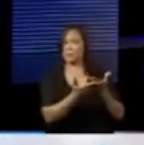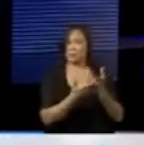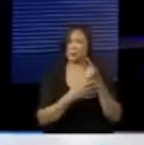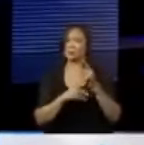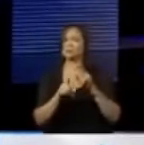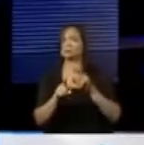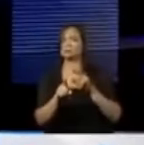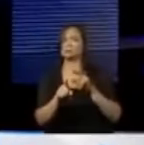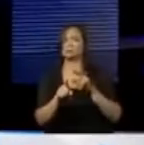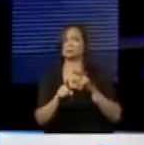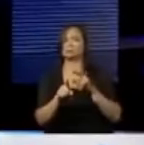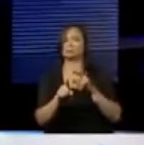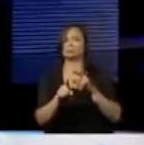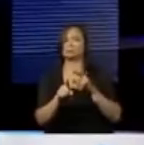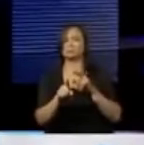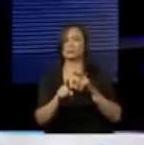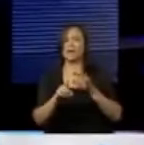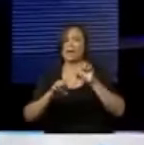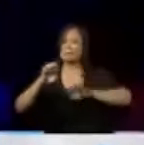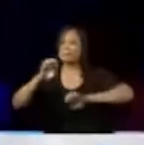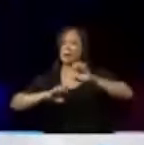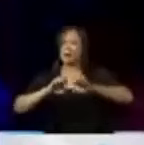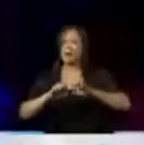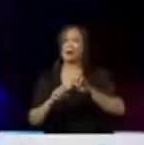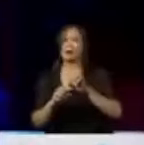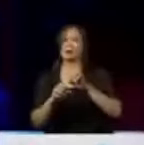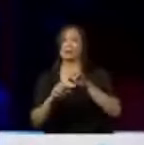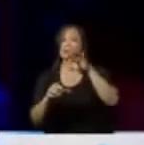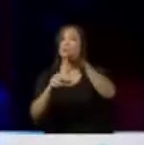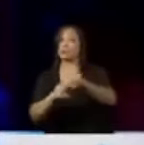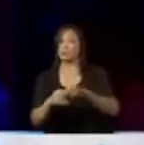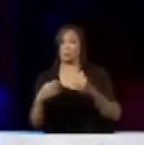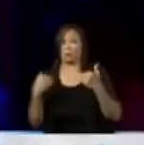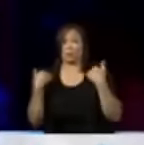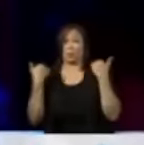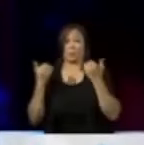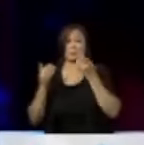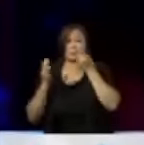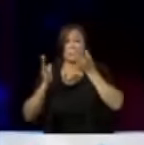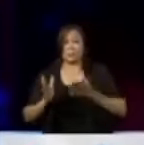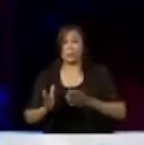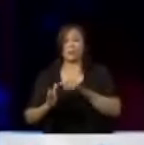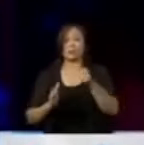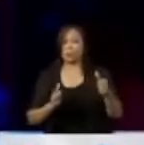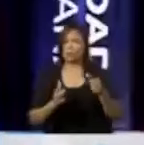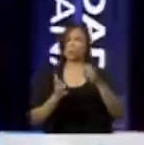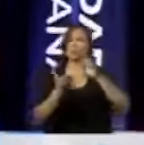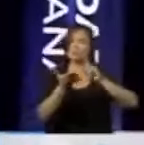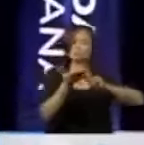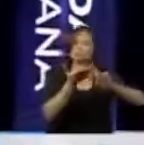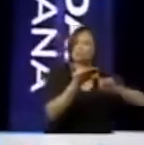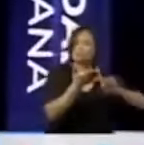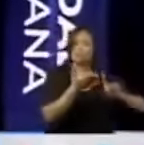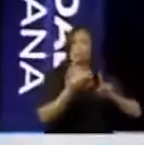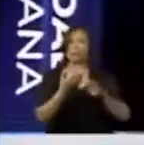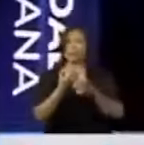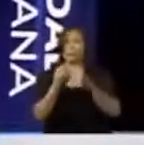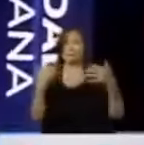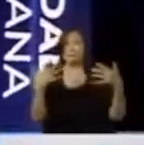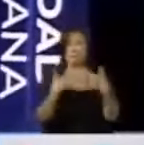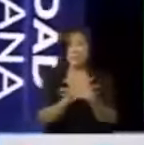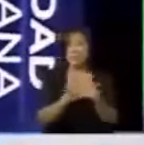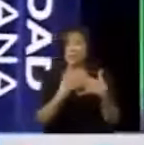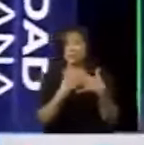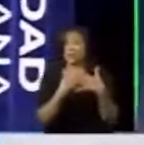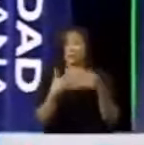en otras preguntas. Conforme al estudio del votante joven dominicano y otros estudios, la inseguridad